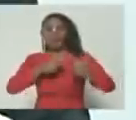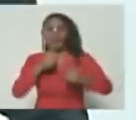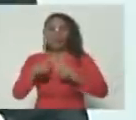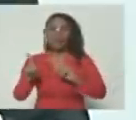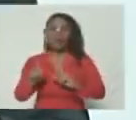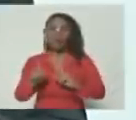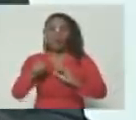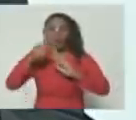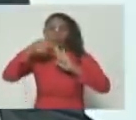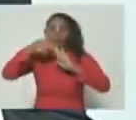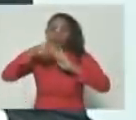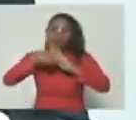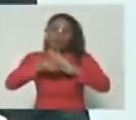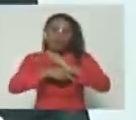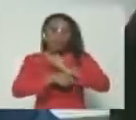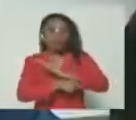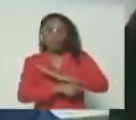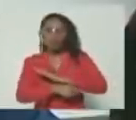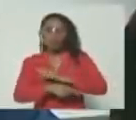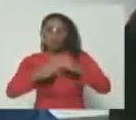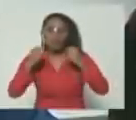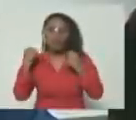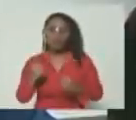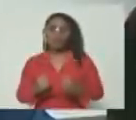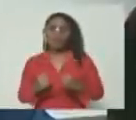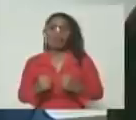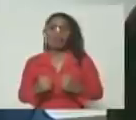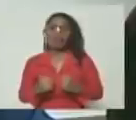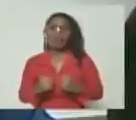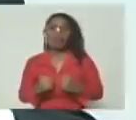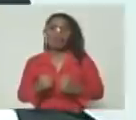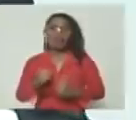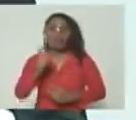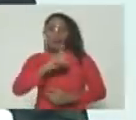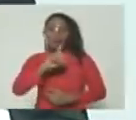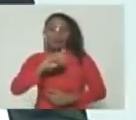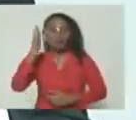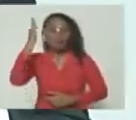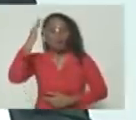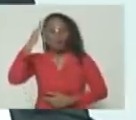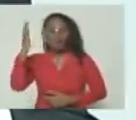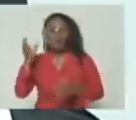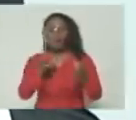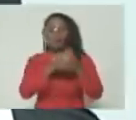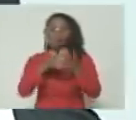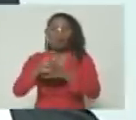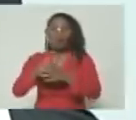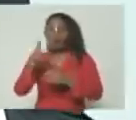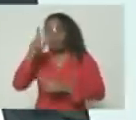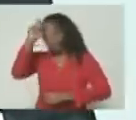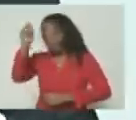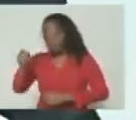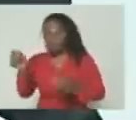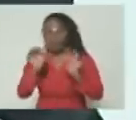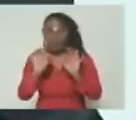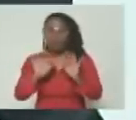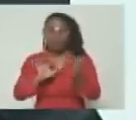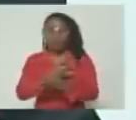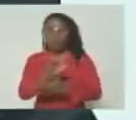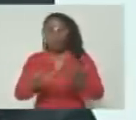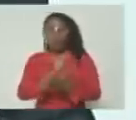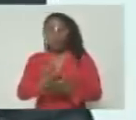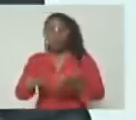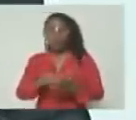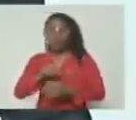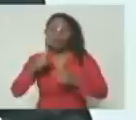muy profunda, una polarización extrema, y el desconocimiento entre los poderes. Y como consecuencia del conflicto, bueno,